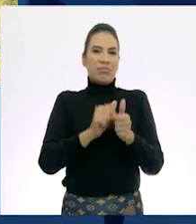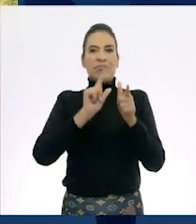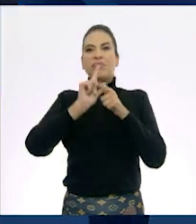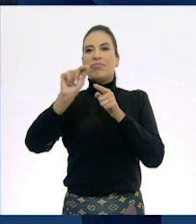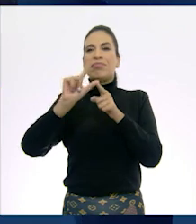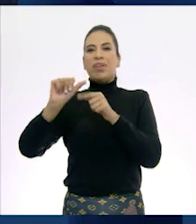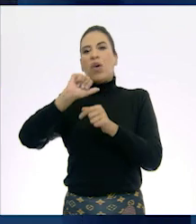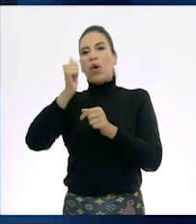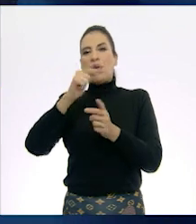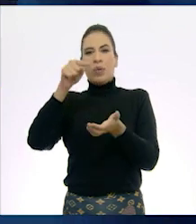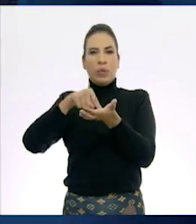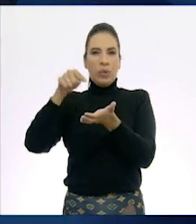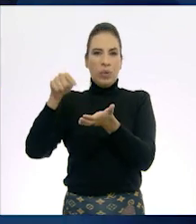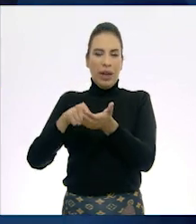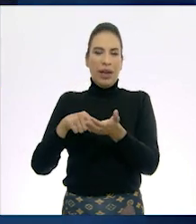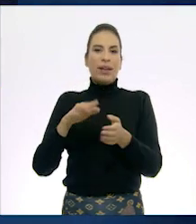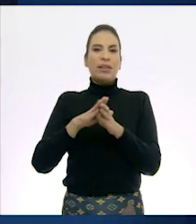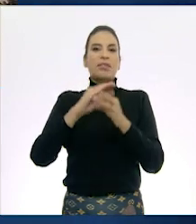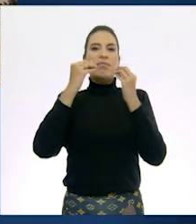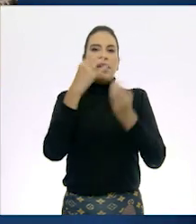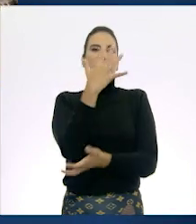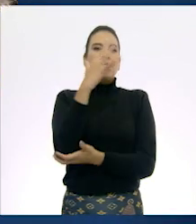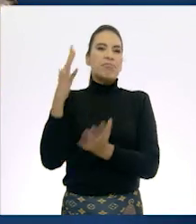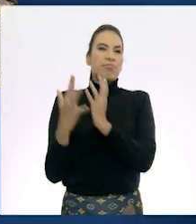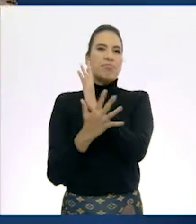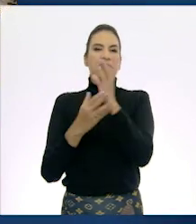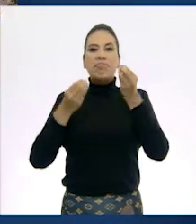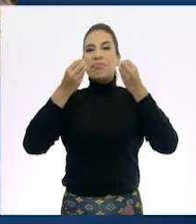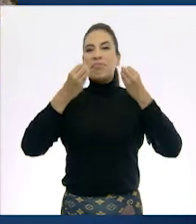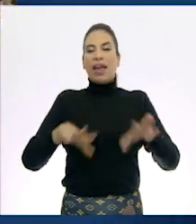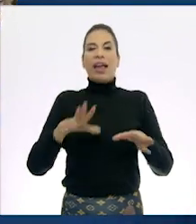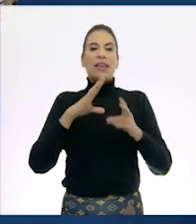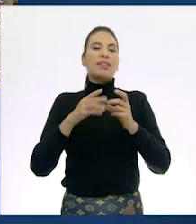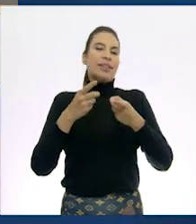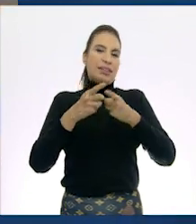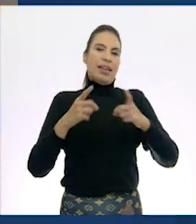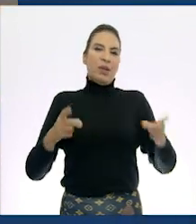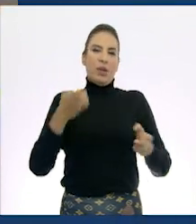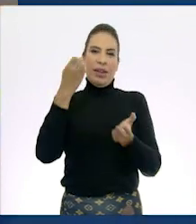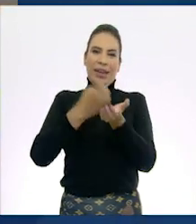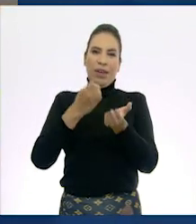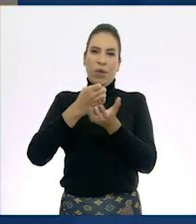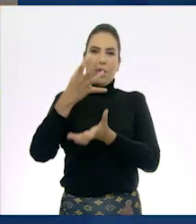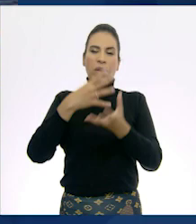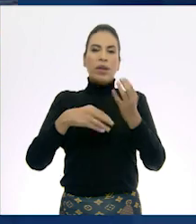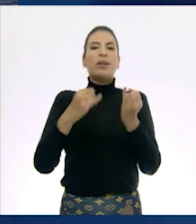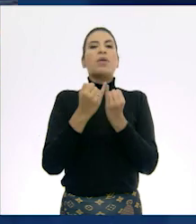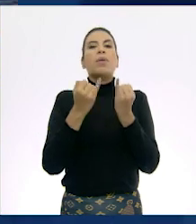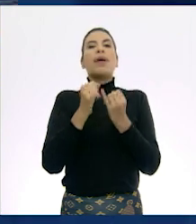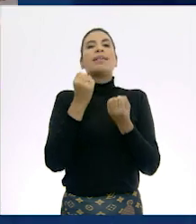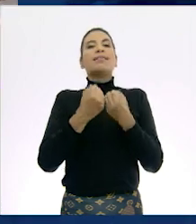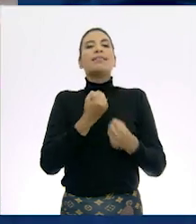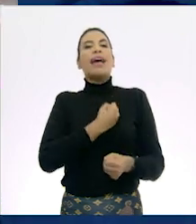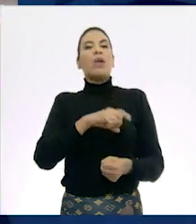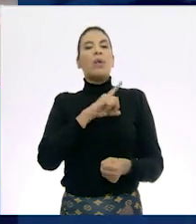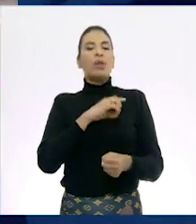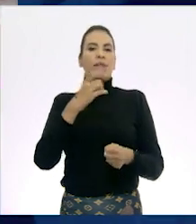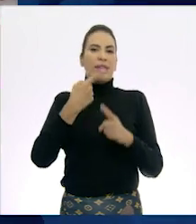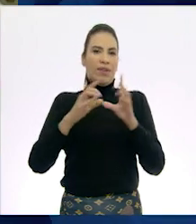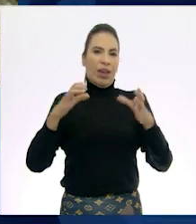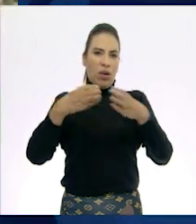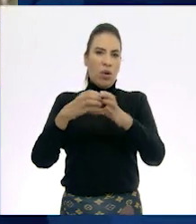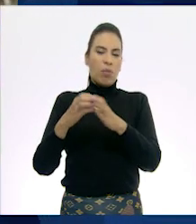ecosistemas. Destruir las zonas boscosas también afecta el desarrollo económico y la salud de las comunidades.